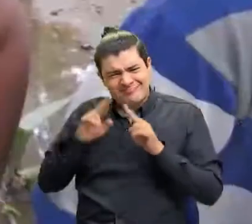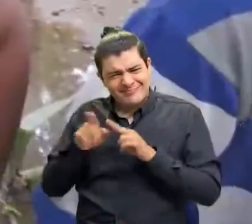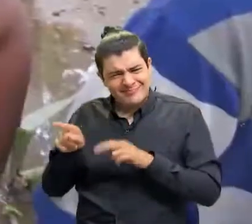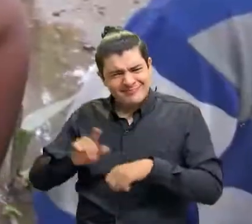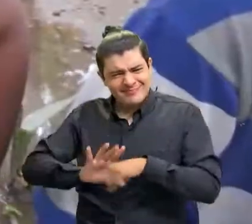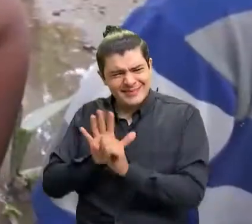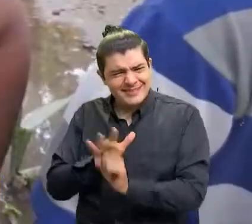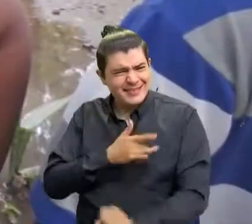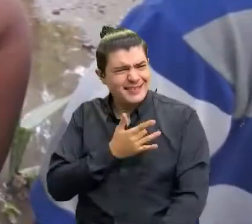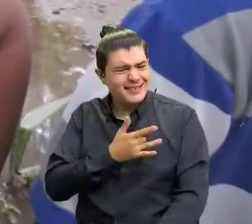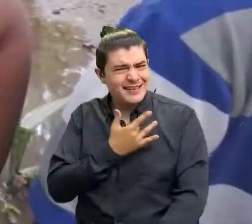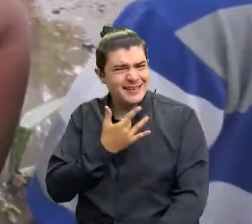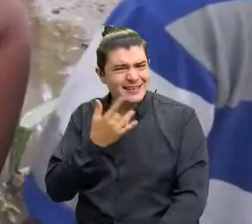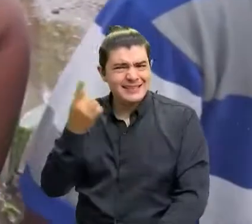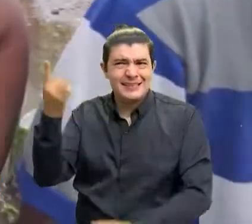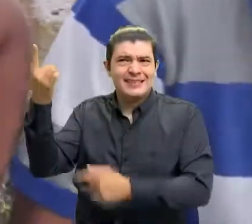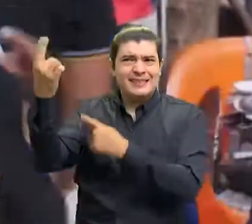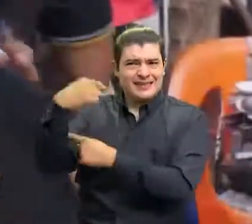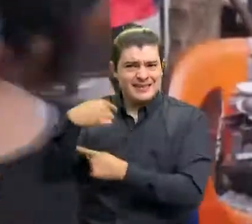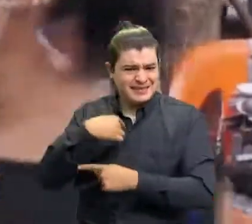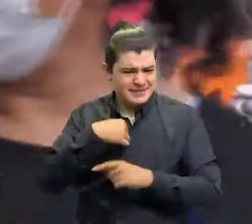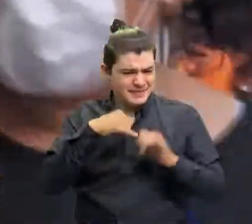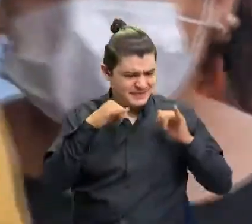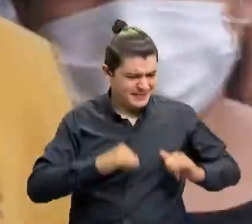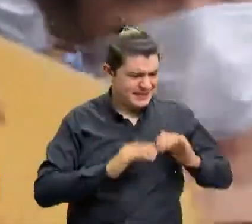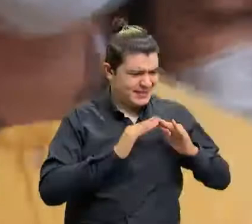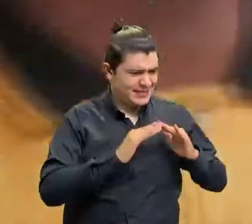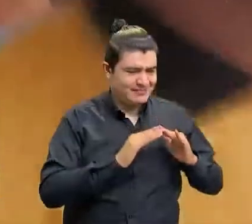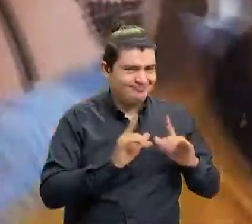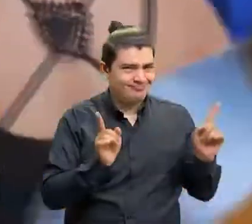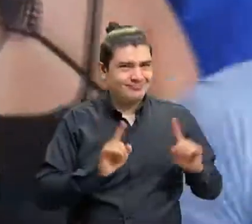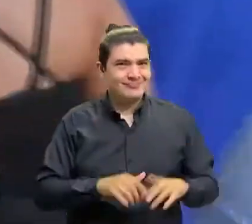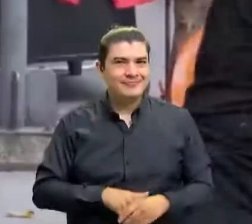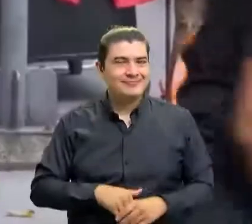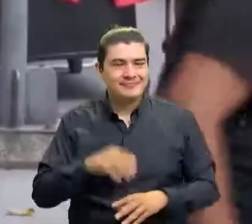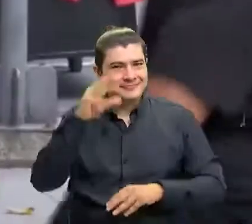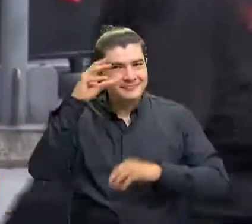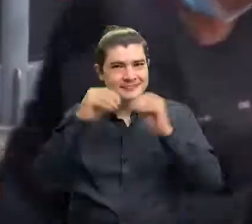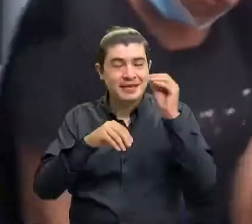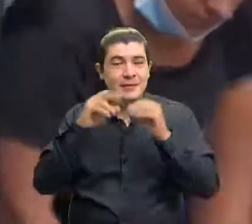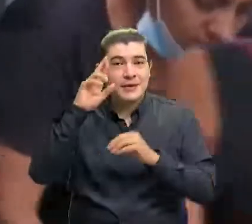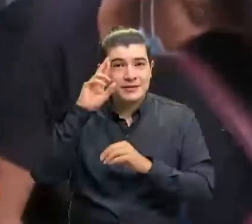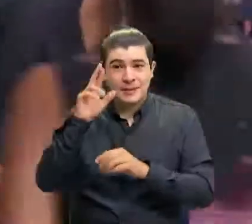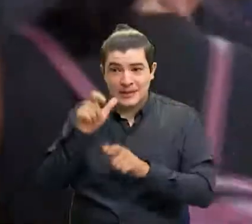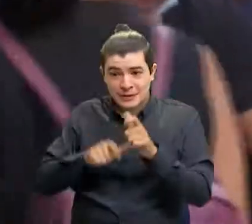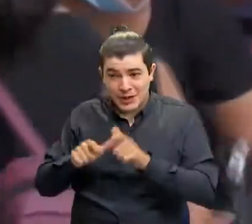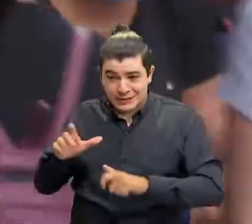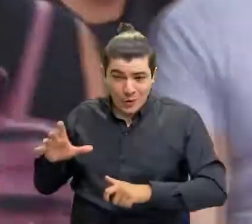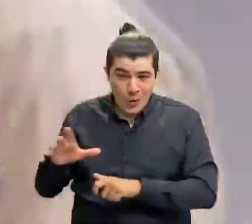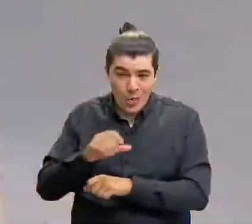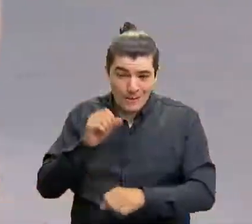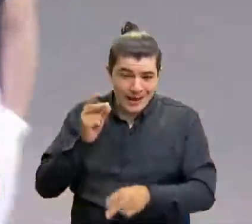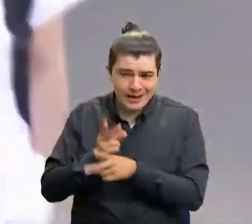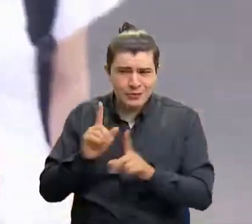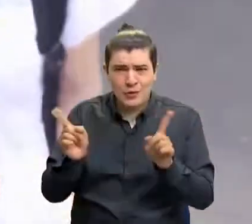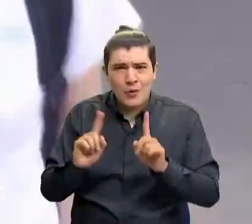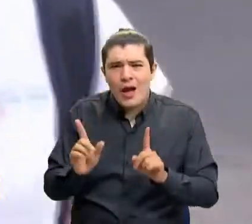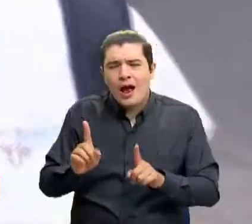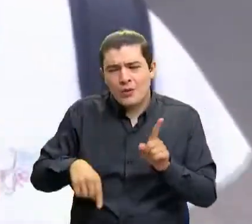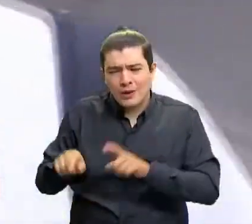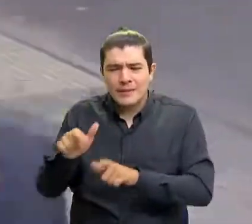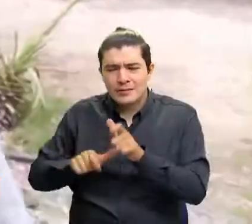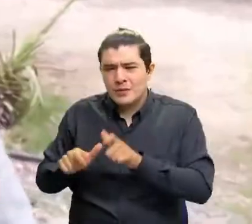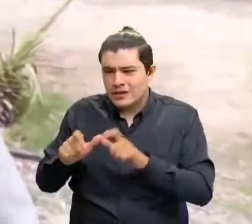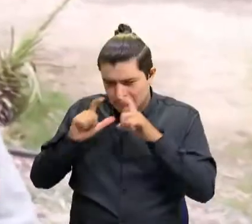lo están privando a uno de muchas cosas pero no todos se arriesgan incluso invitan a los demás a cuidarse y no ser parte de las cifras